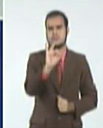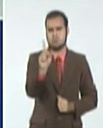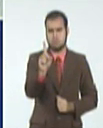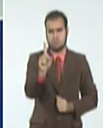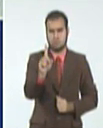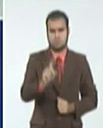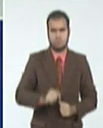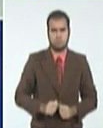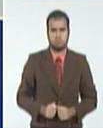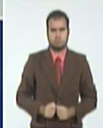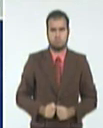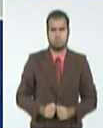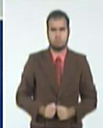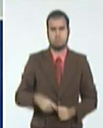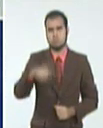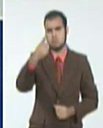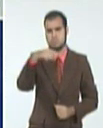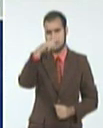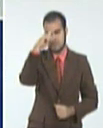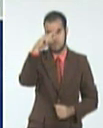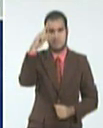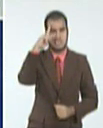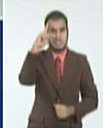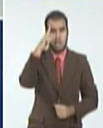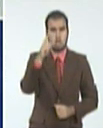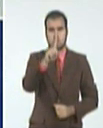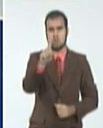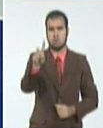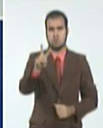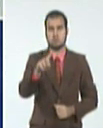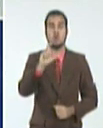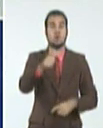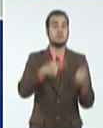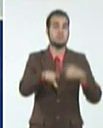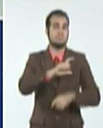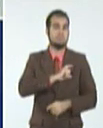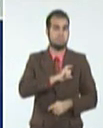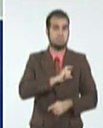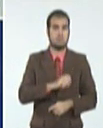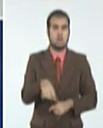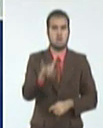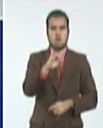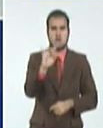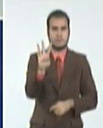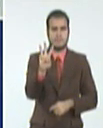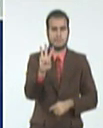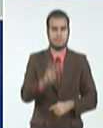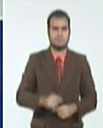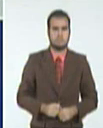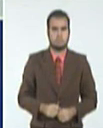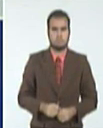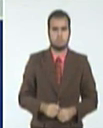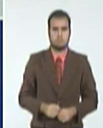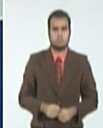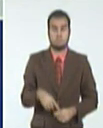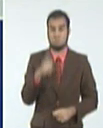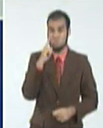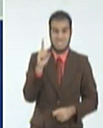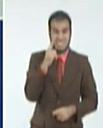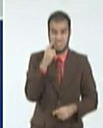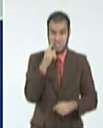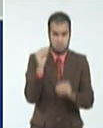casos, San Luis 102 y Contramaestre 93. Ahí hay una transmisión muy